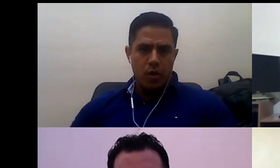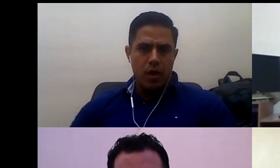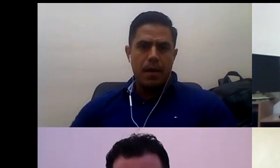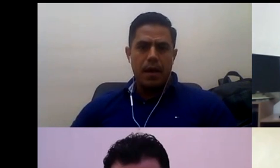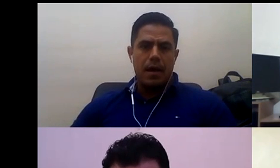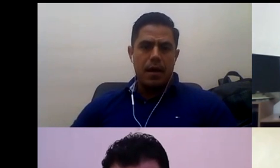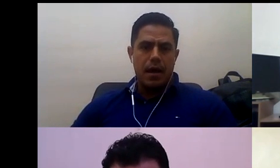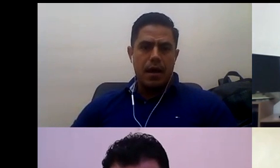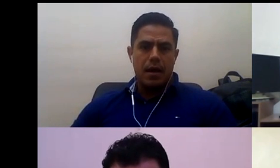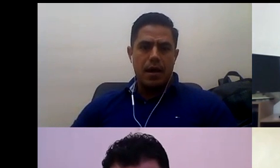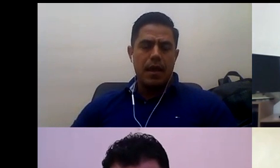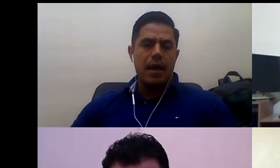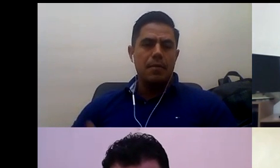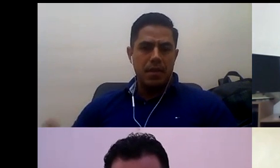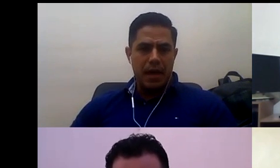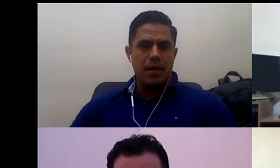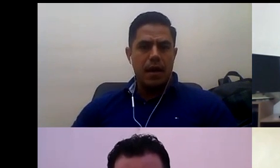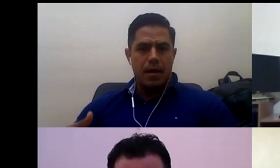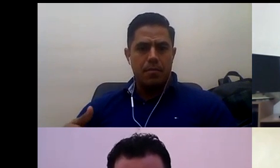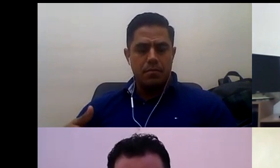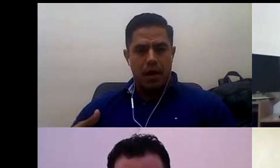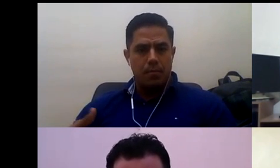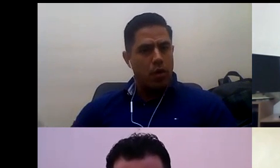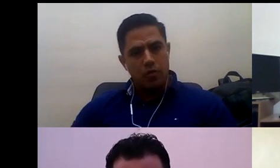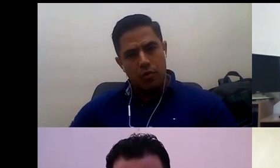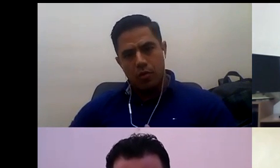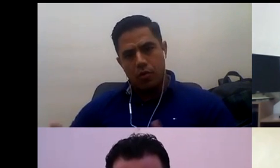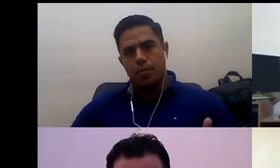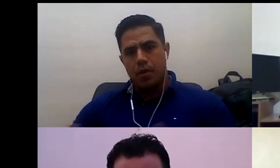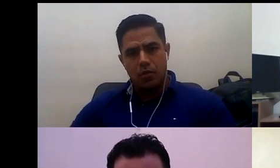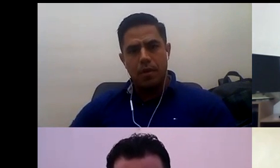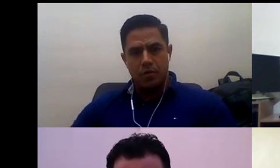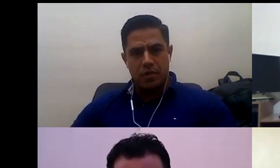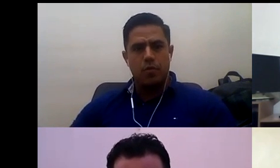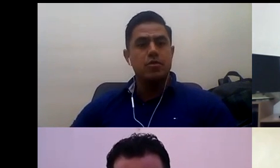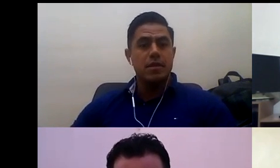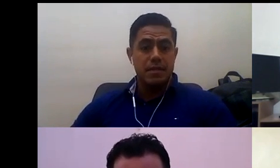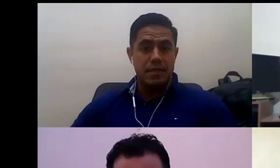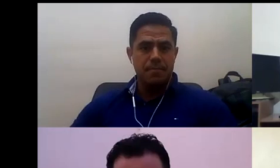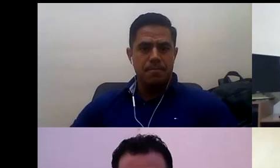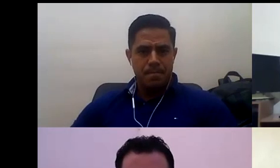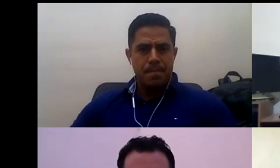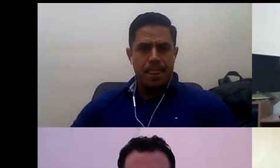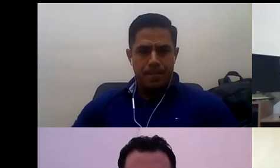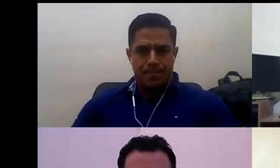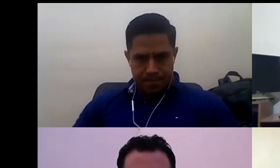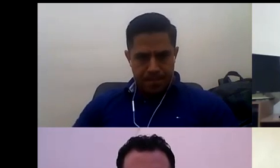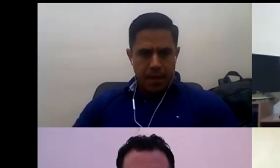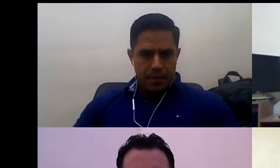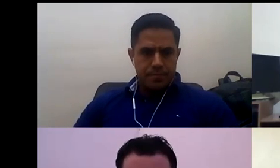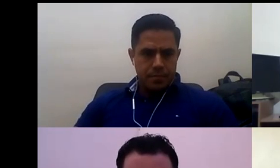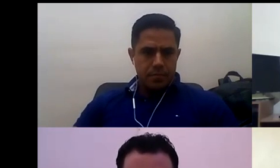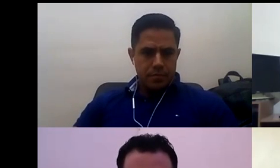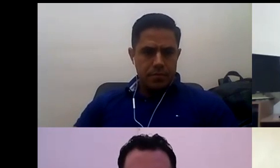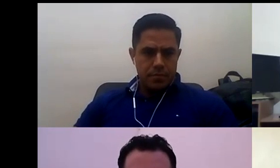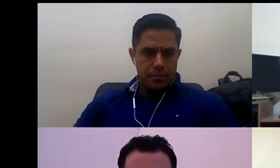los vuelva a llegar a invitar a empujar otro proyecto para el municipio. Muchas gracias. Muchas gracias. Al